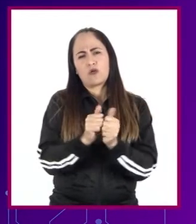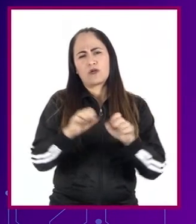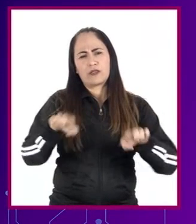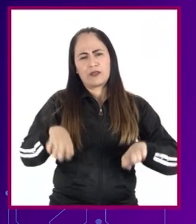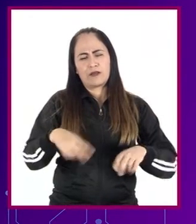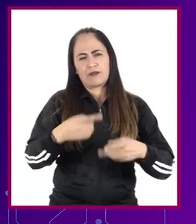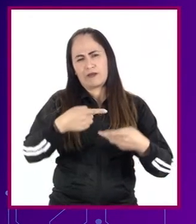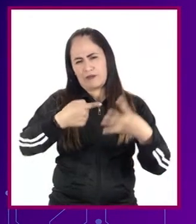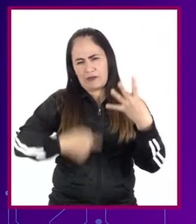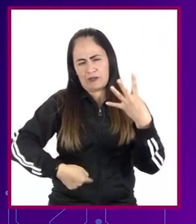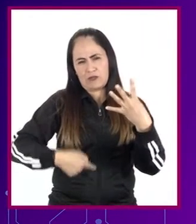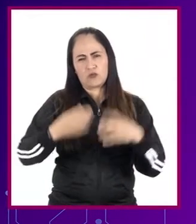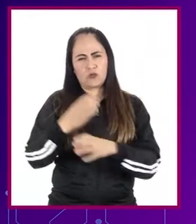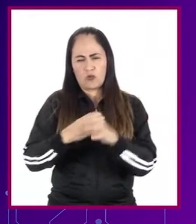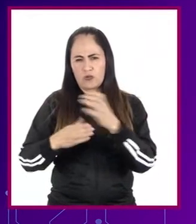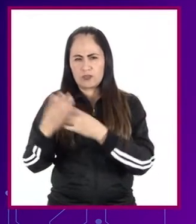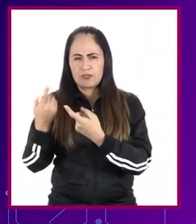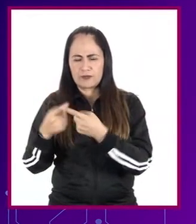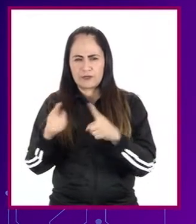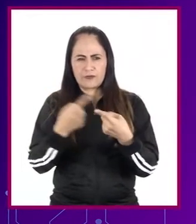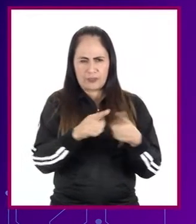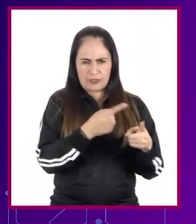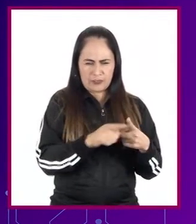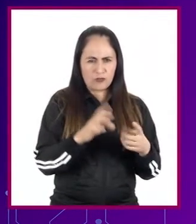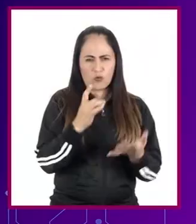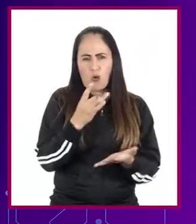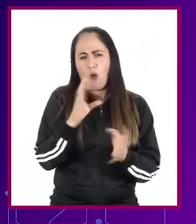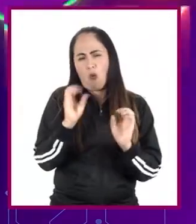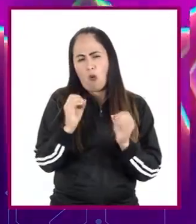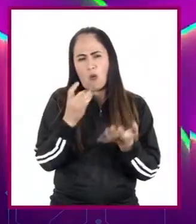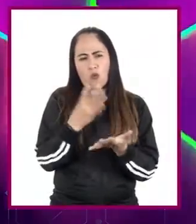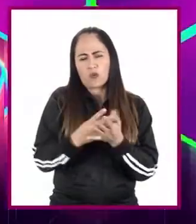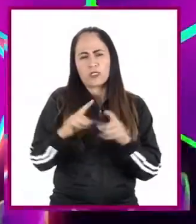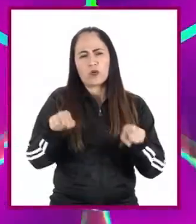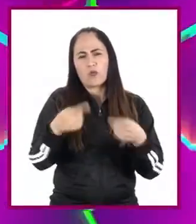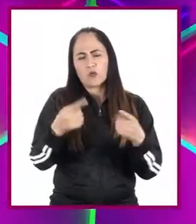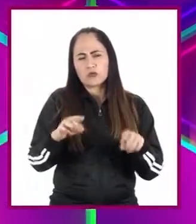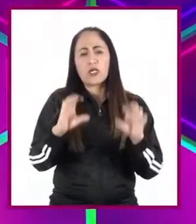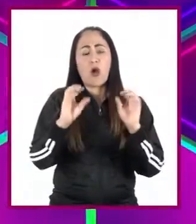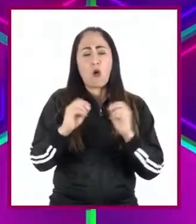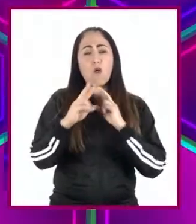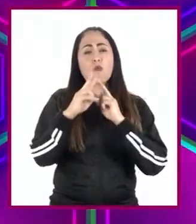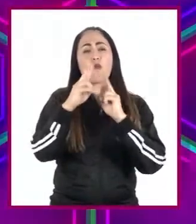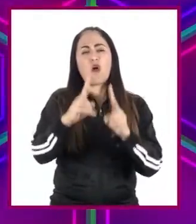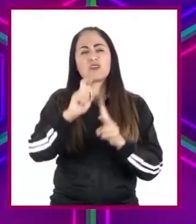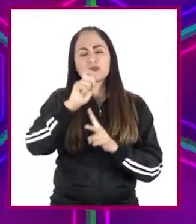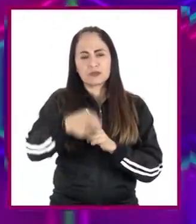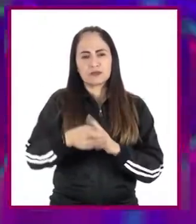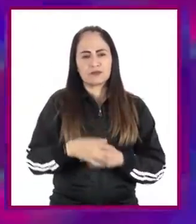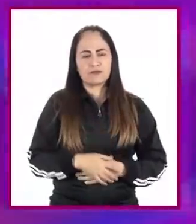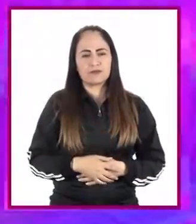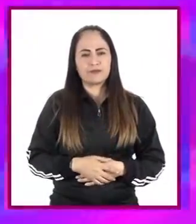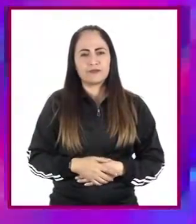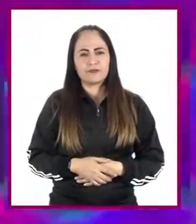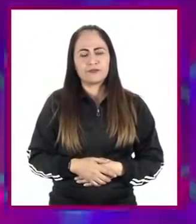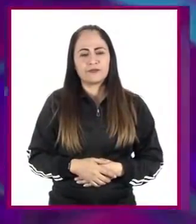acordes. Y por último, describan cómo es la voz. Adelante, profesora.